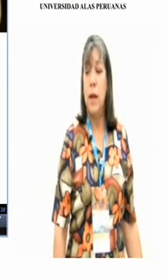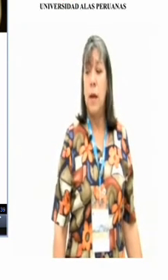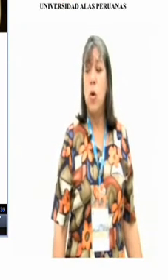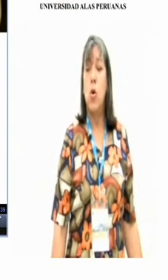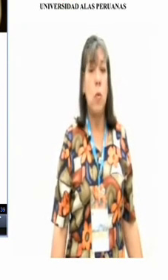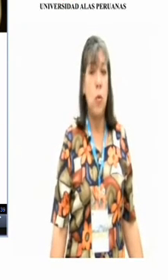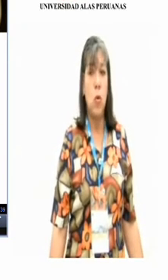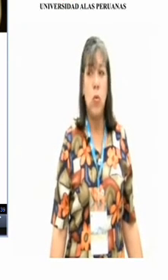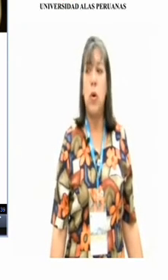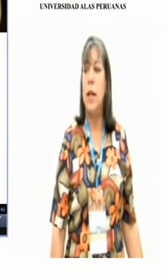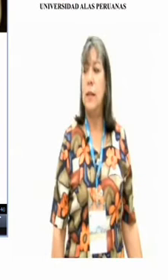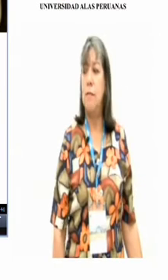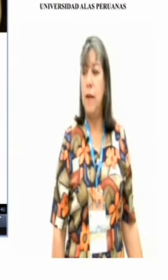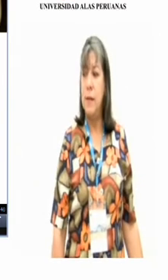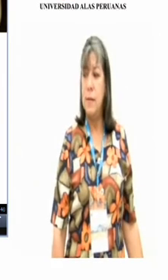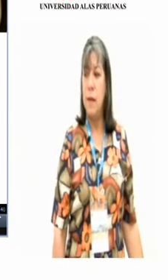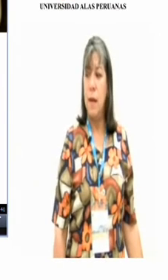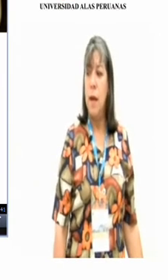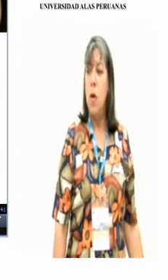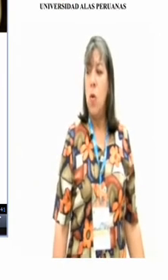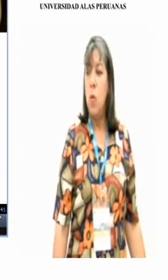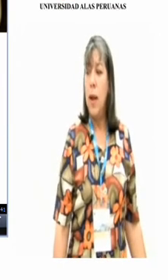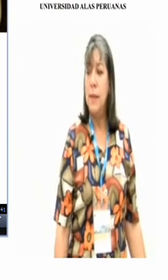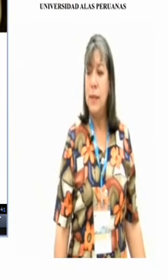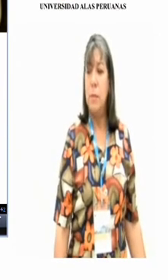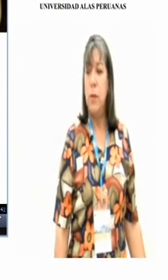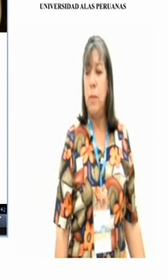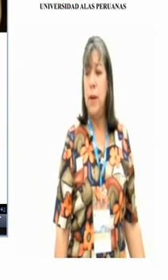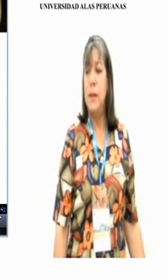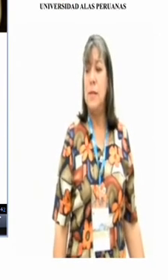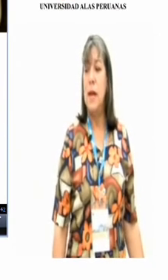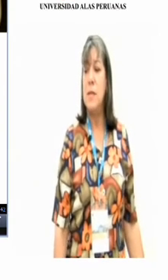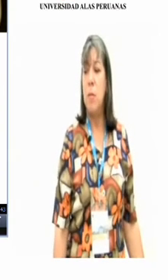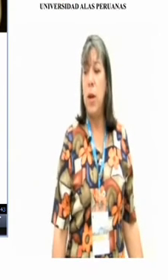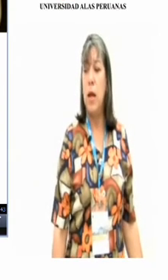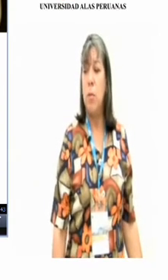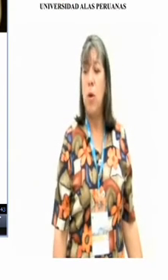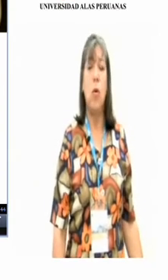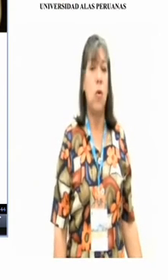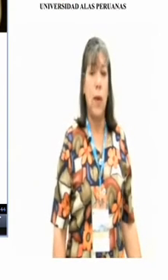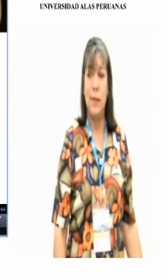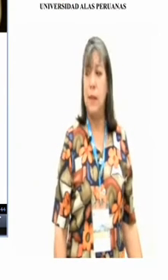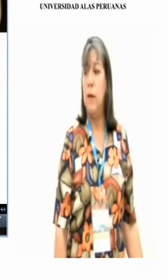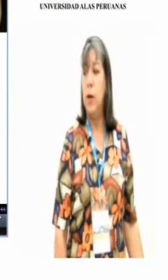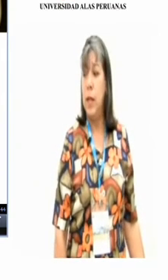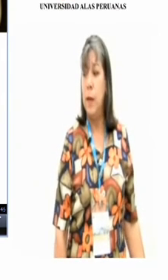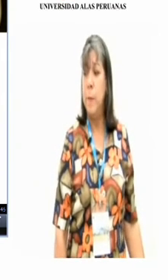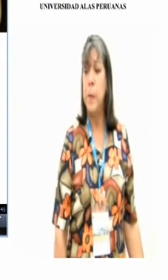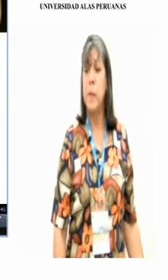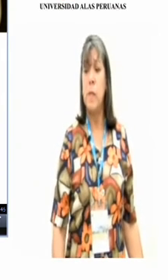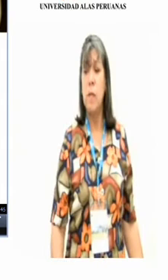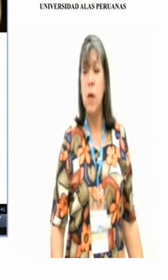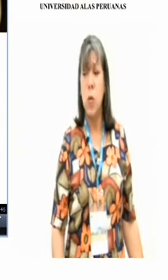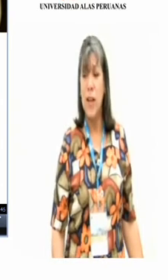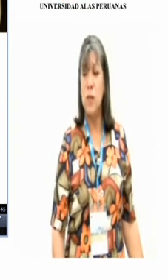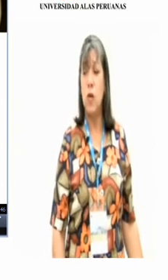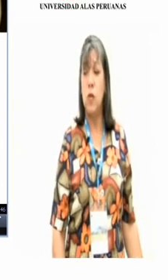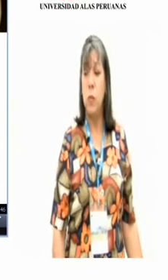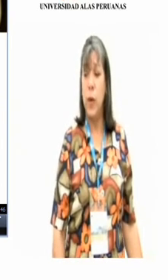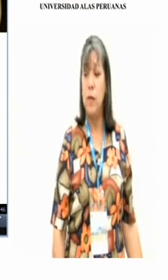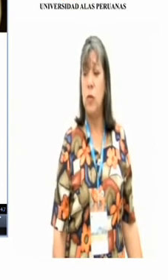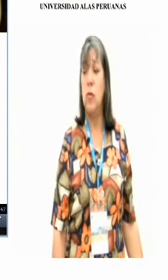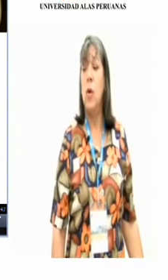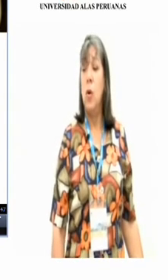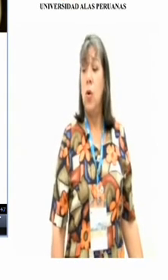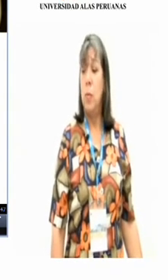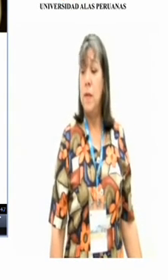de la memoria, cómo ocurre la transferencia, cuáles tipos de aprendizaje se explican mejor con esta teoría, cuáles